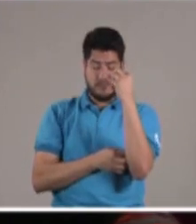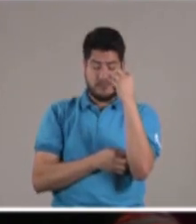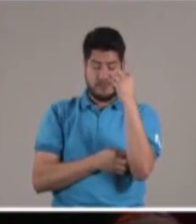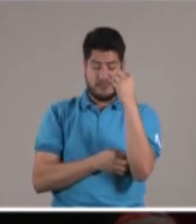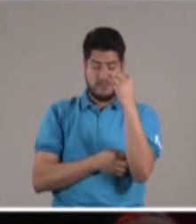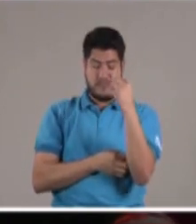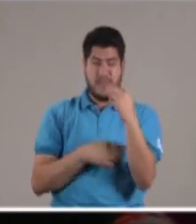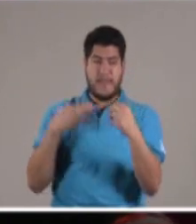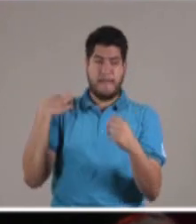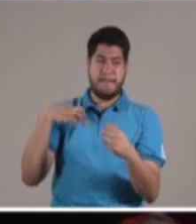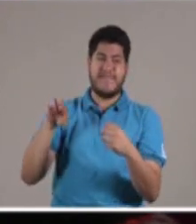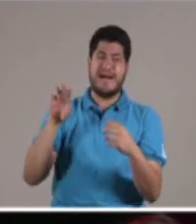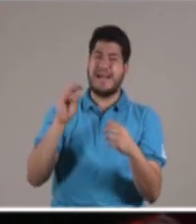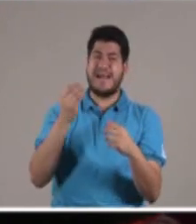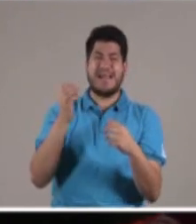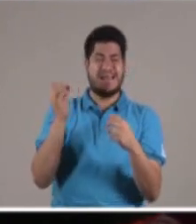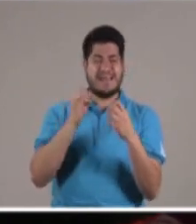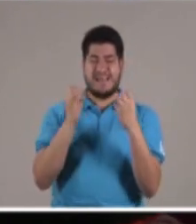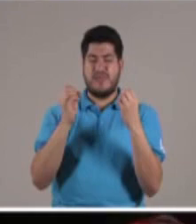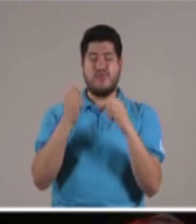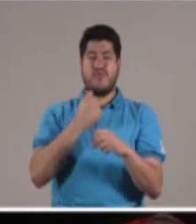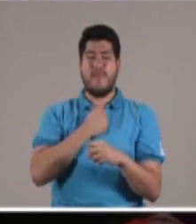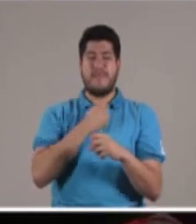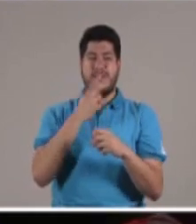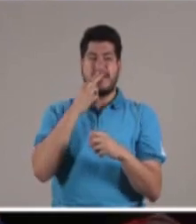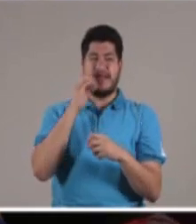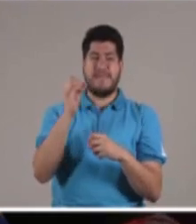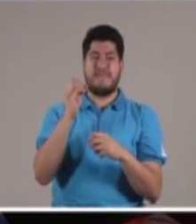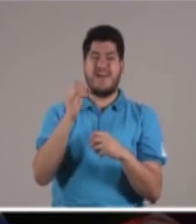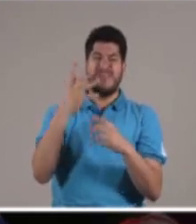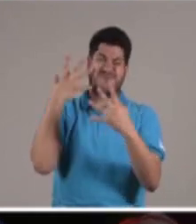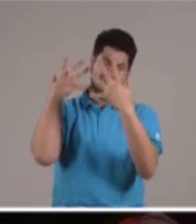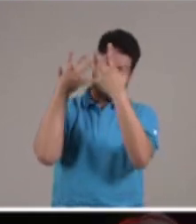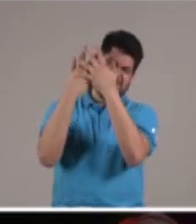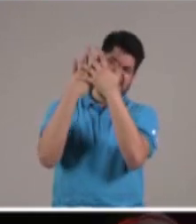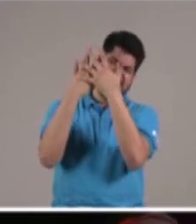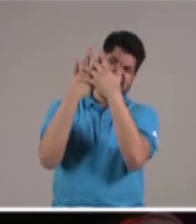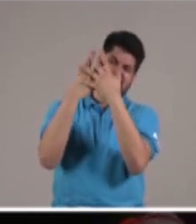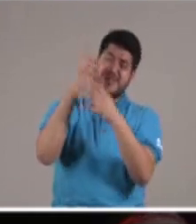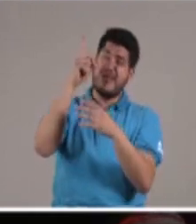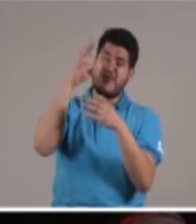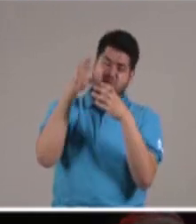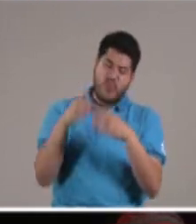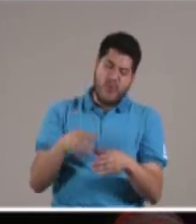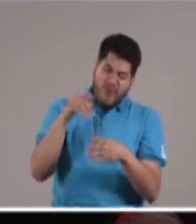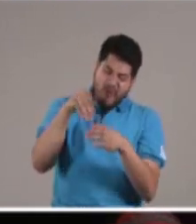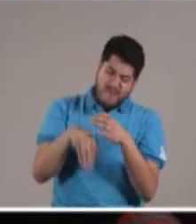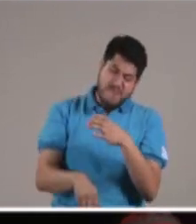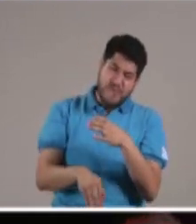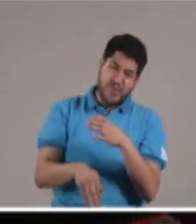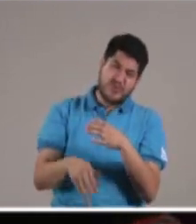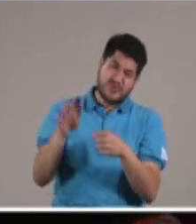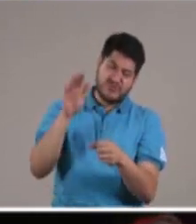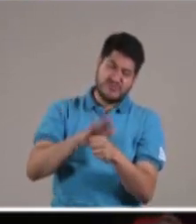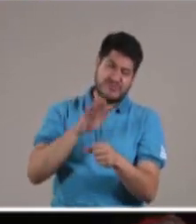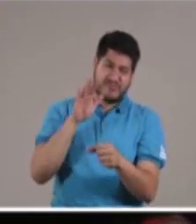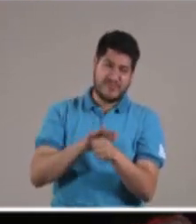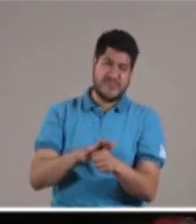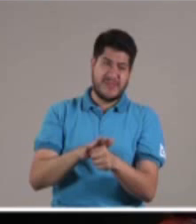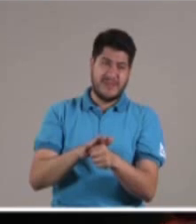para que ninguno de mis hermanos qué de prisionero en un pozo trampa